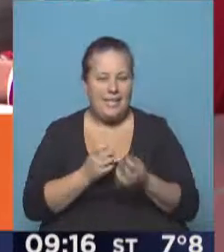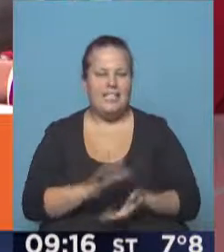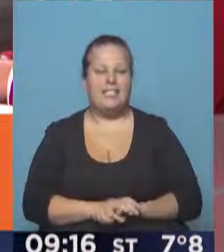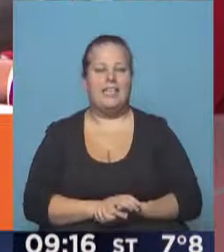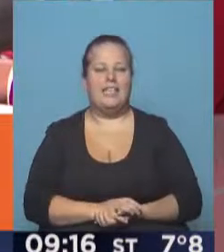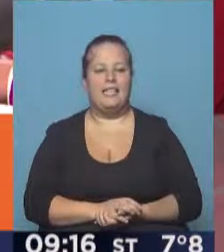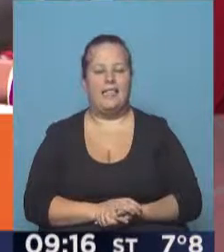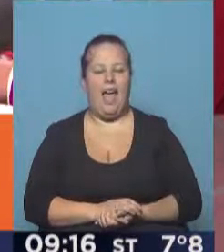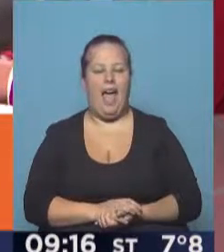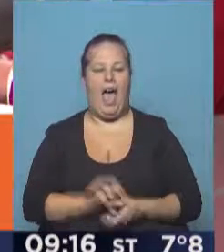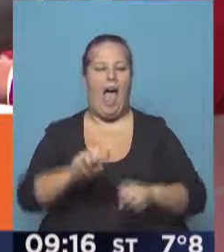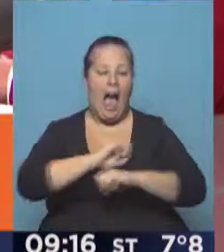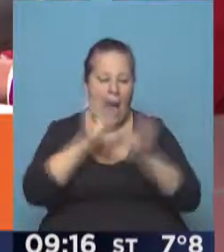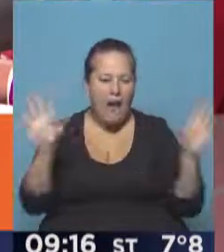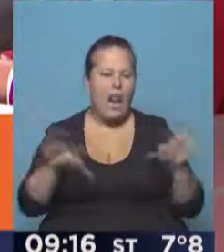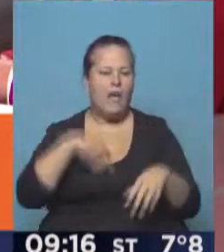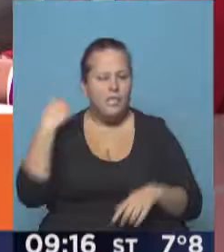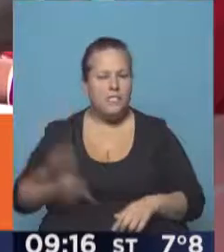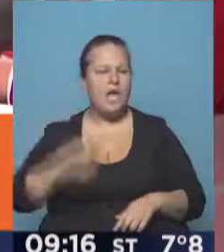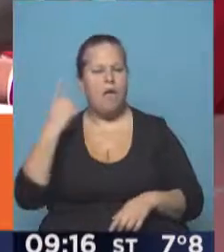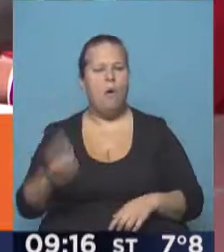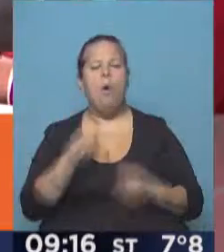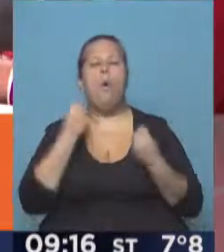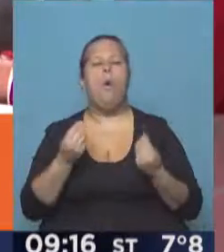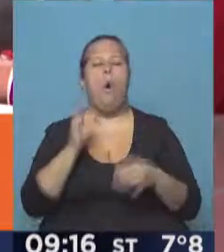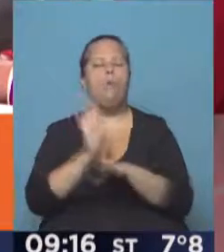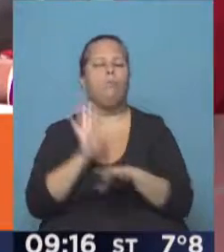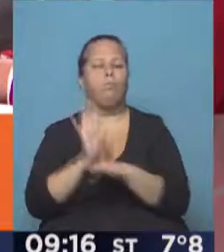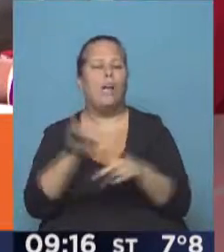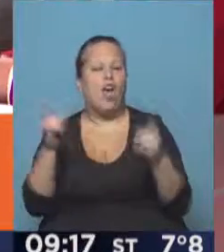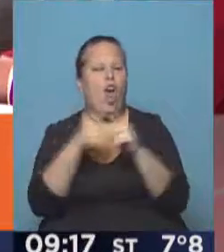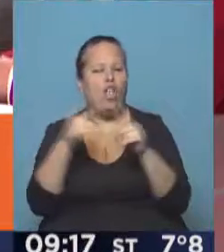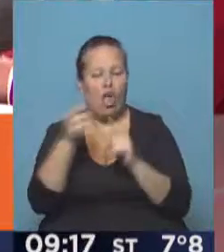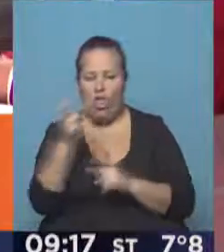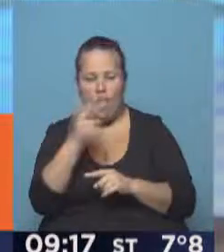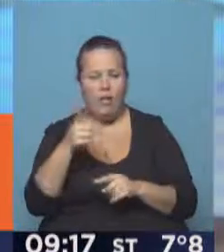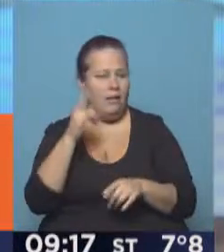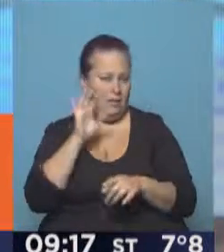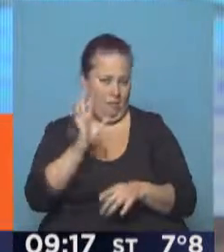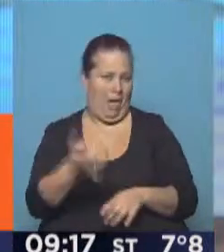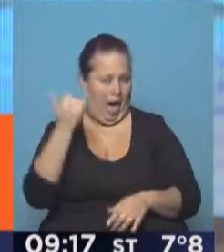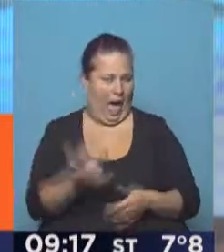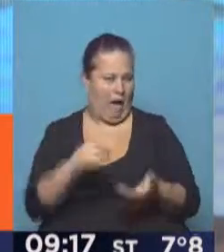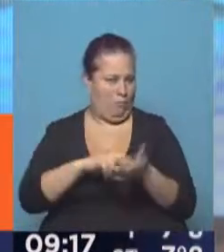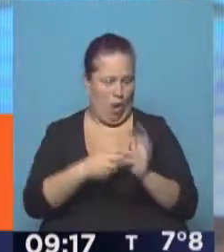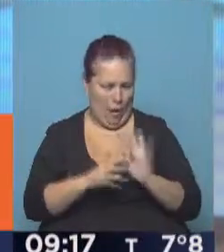de aclarar con tanta frecuencia cuál es el significado de ese vínculo es lo primero que demuestra que hay un